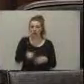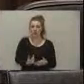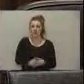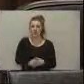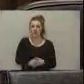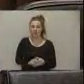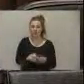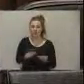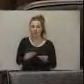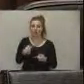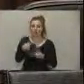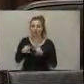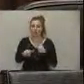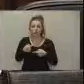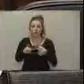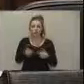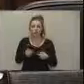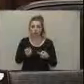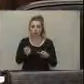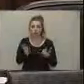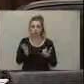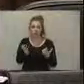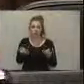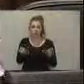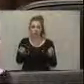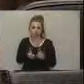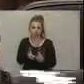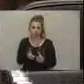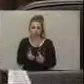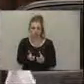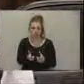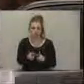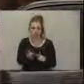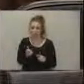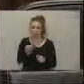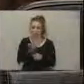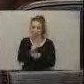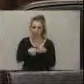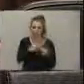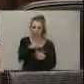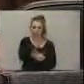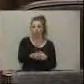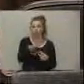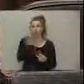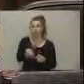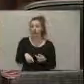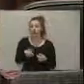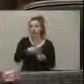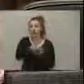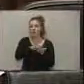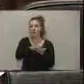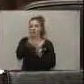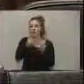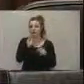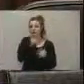efectos muy reducidos que beneficia a muy pocas familias. También hablamos en alguna interpelación